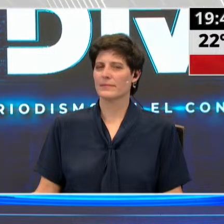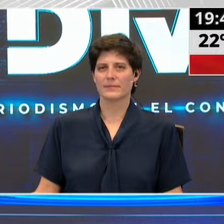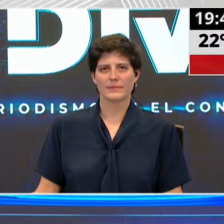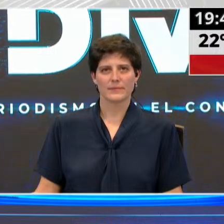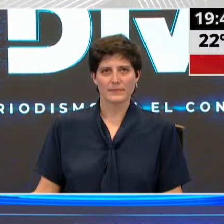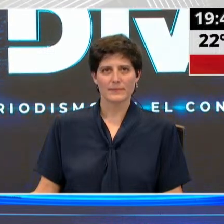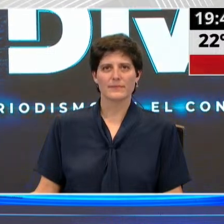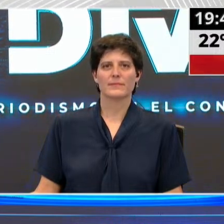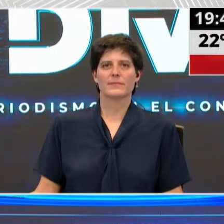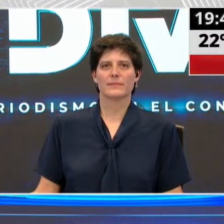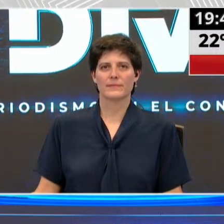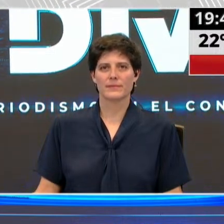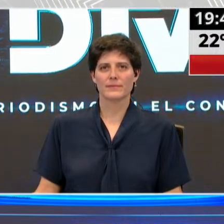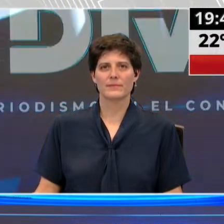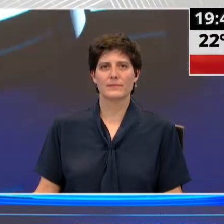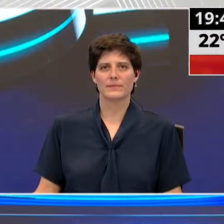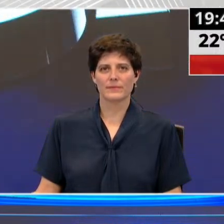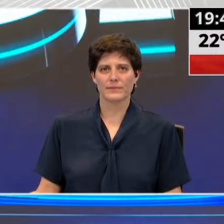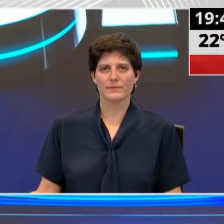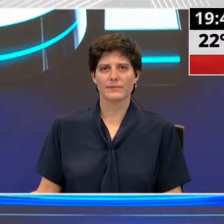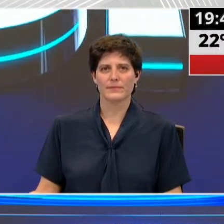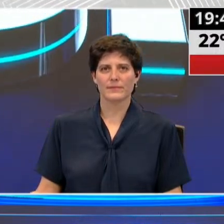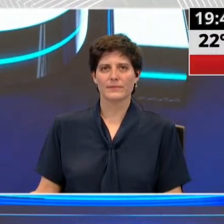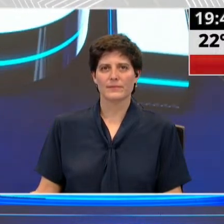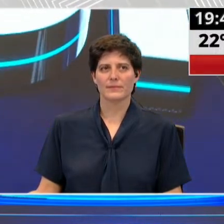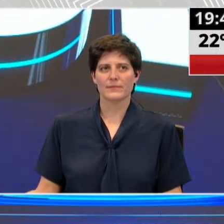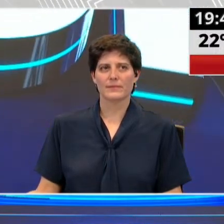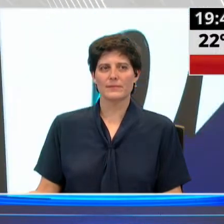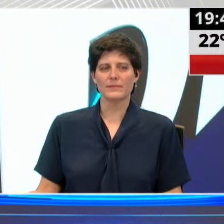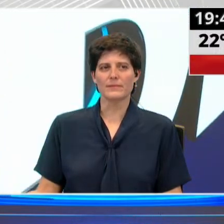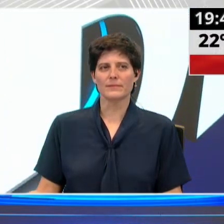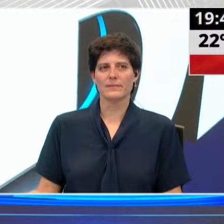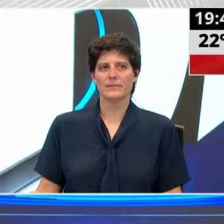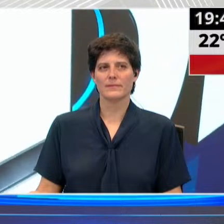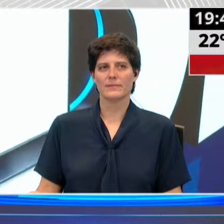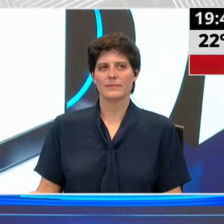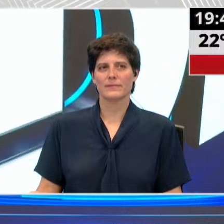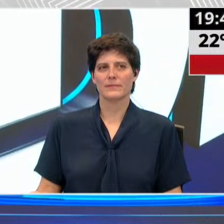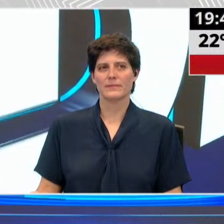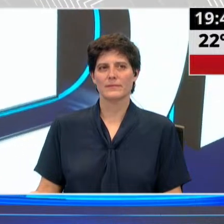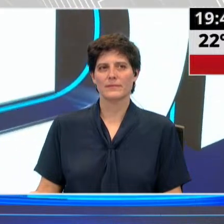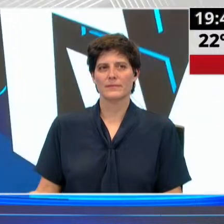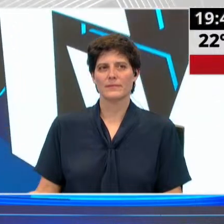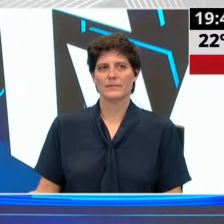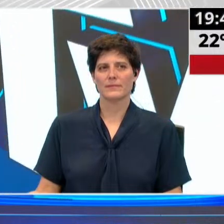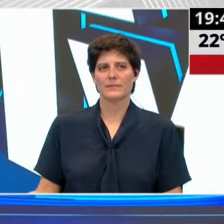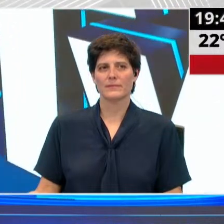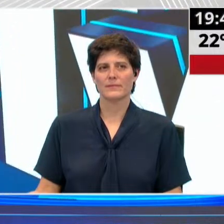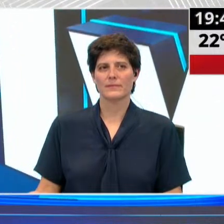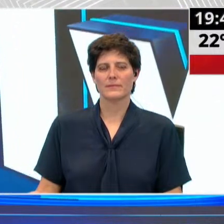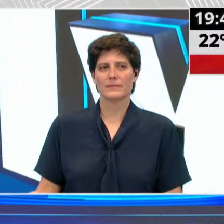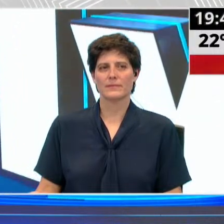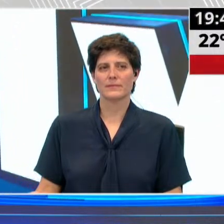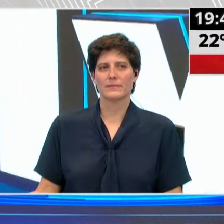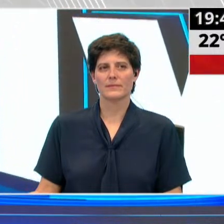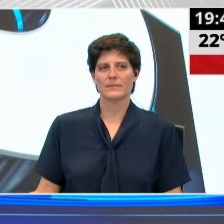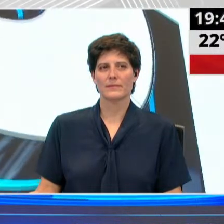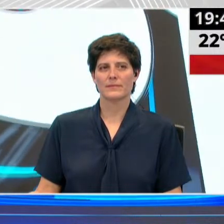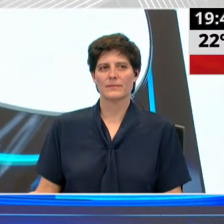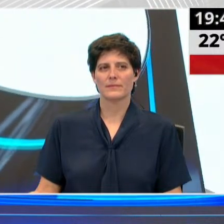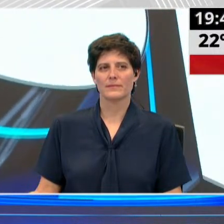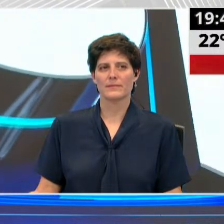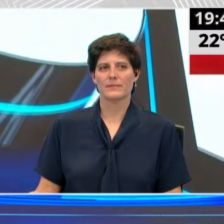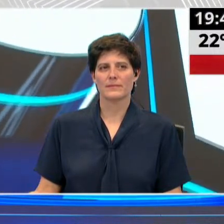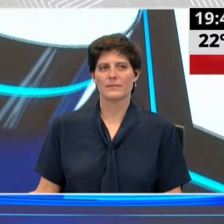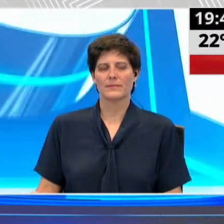de usos y costumbres, de diálogos. Lo cierto es que las definiciones políticas no van a terminar de cristalizarse